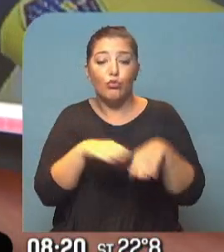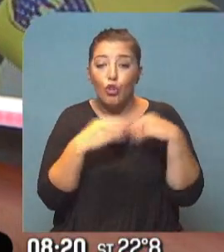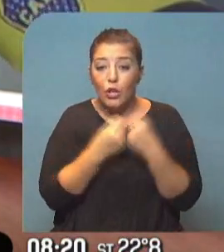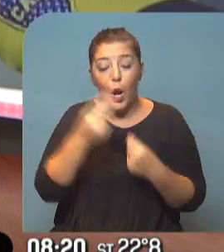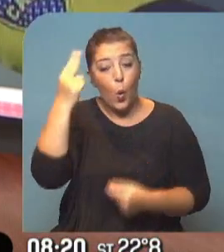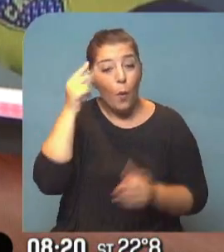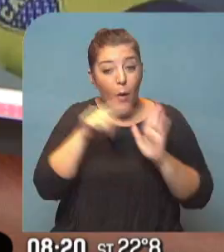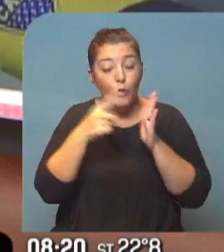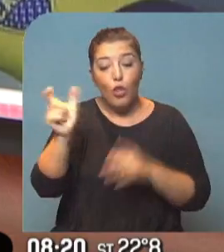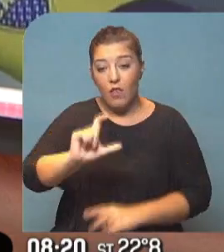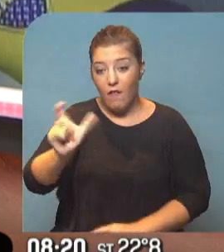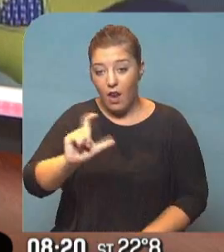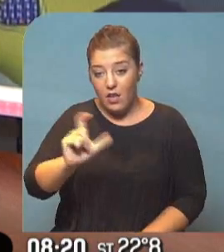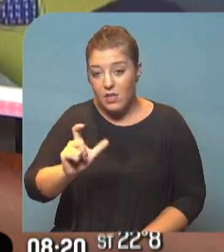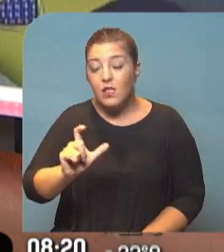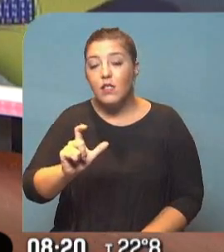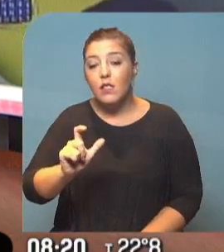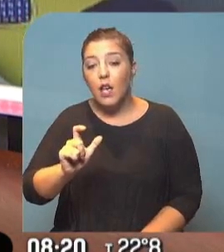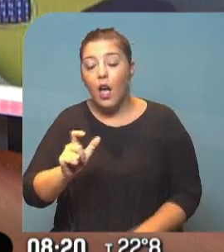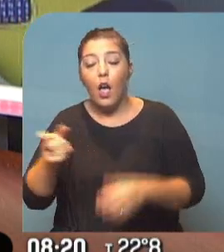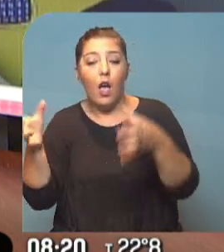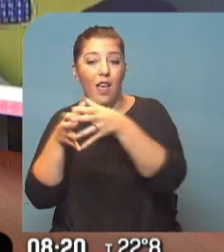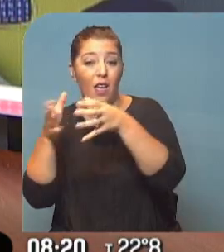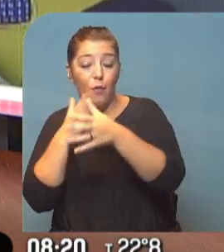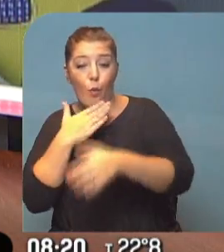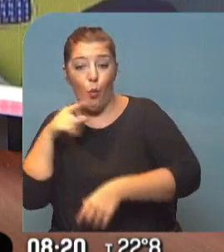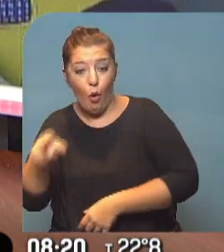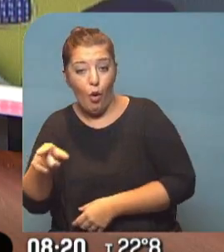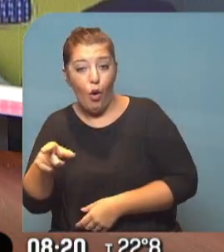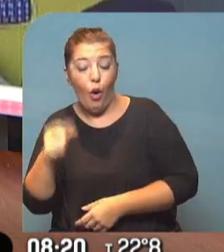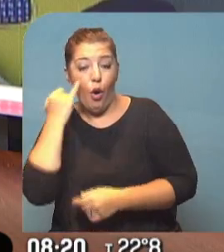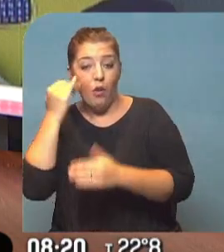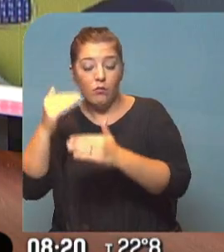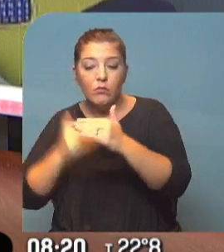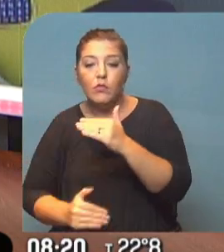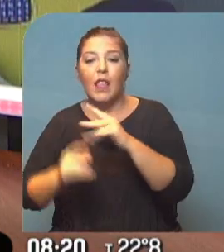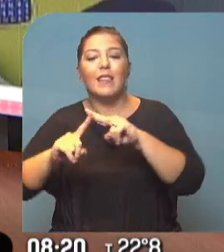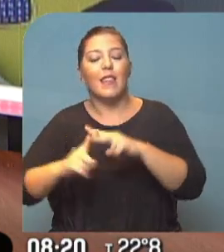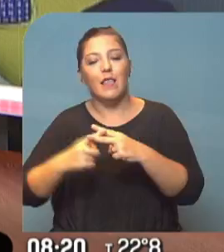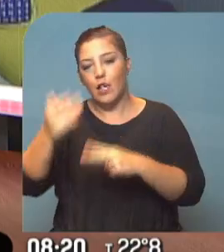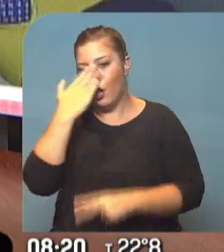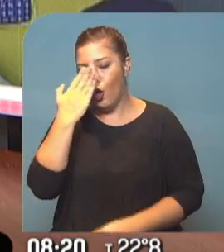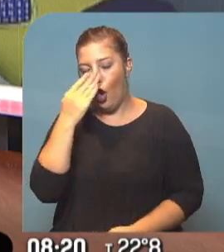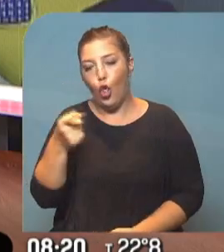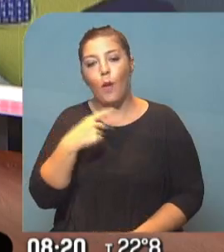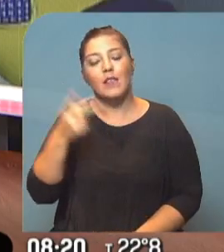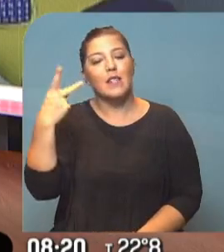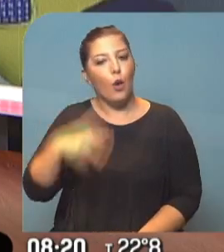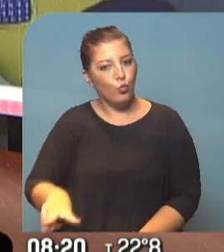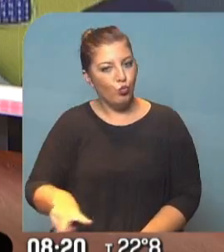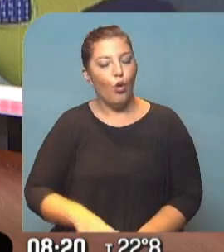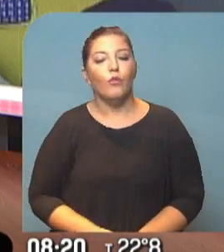de diferencia que mantiene el equipo de los mellizos Esqueloto con Talleres de Córdoba, que es el